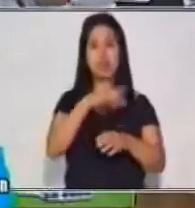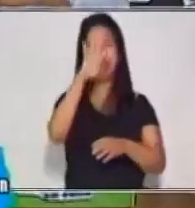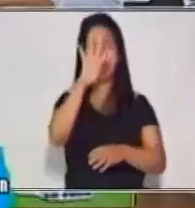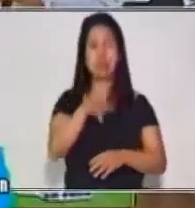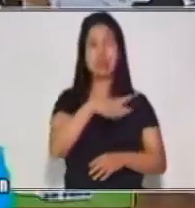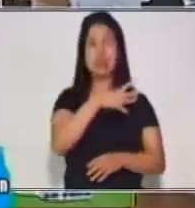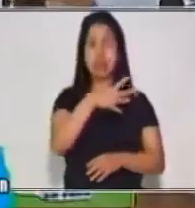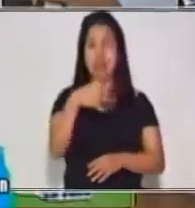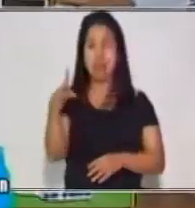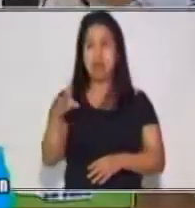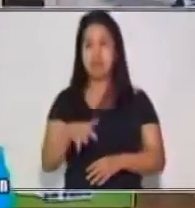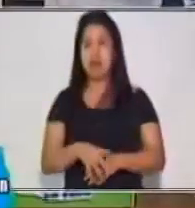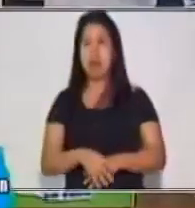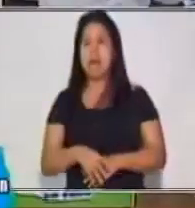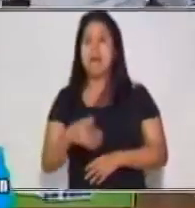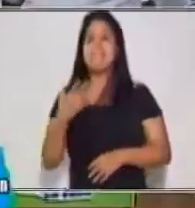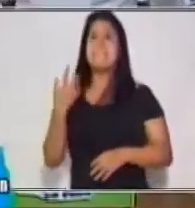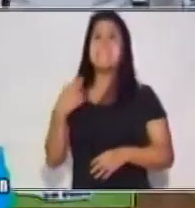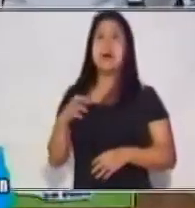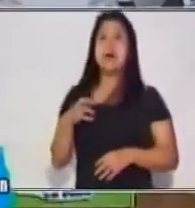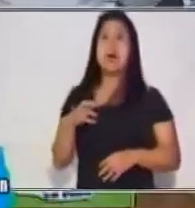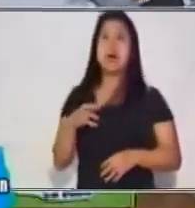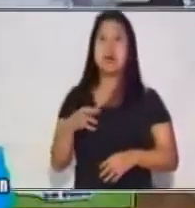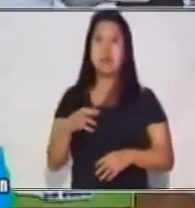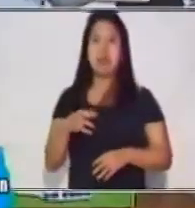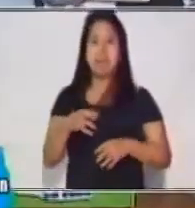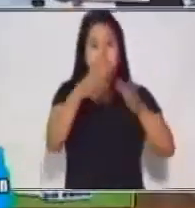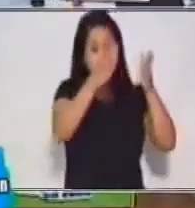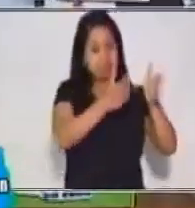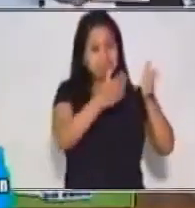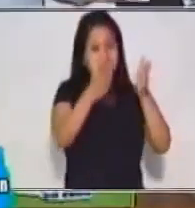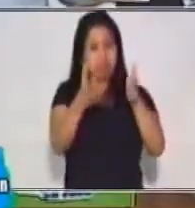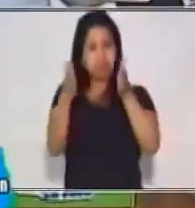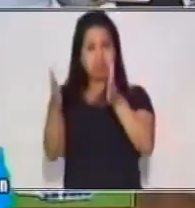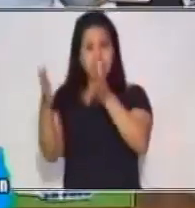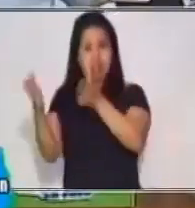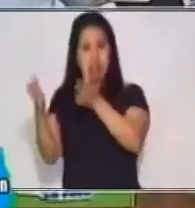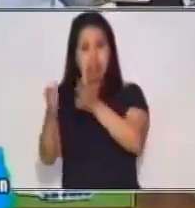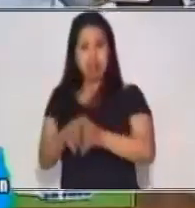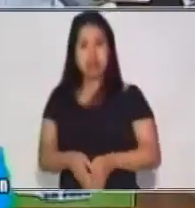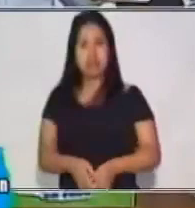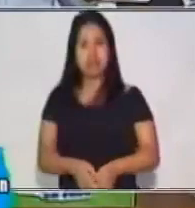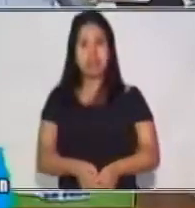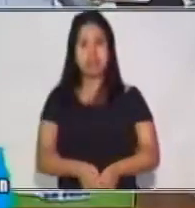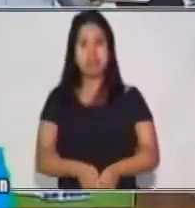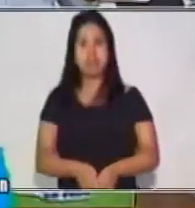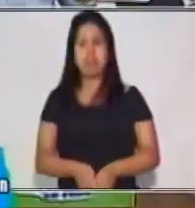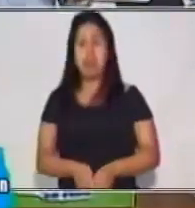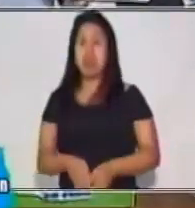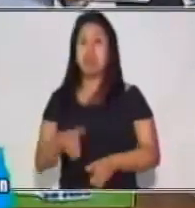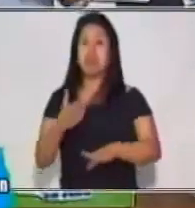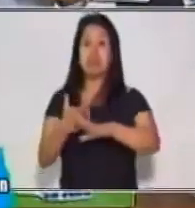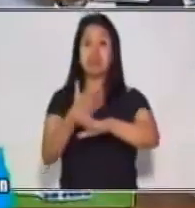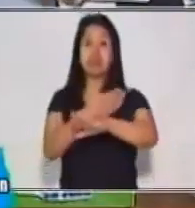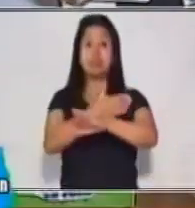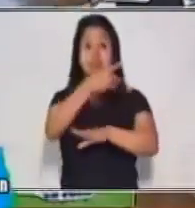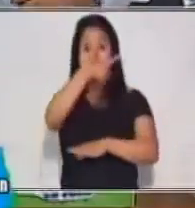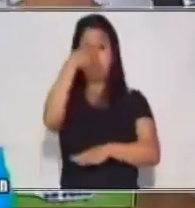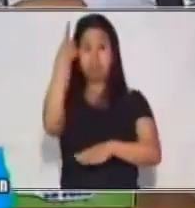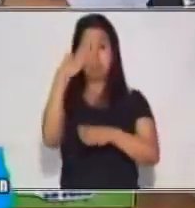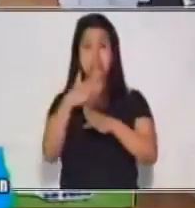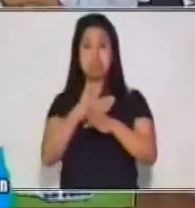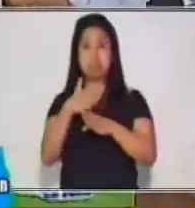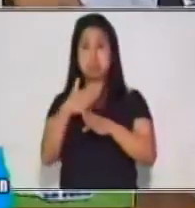Venn, únicamente. Esto seguramente lo habías trabajado con problemas. Y este es un problema, lo único que